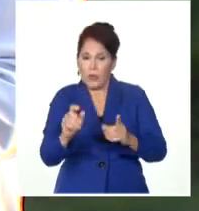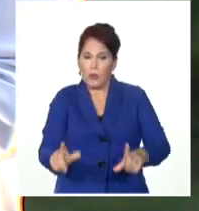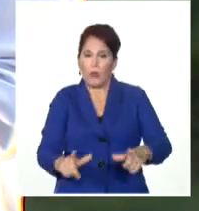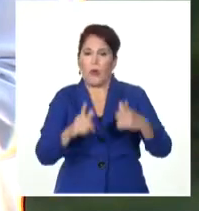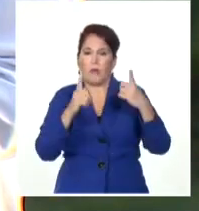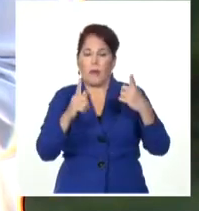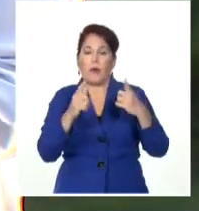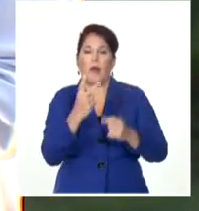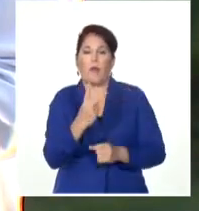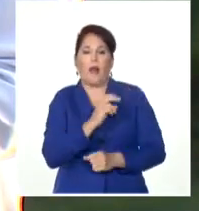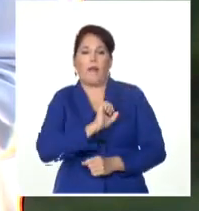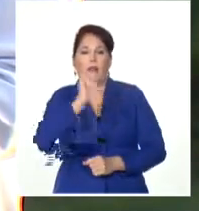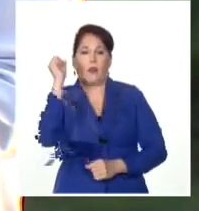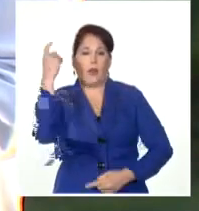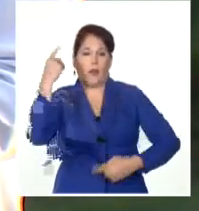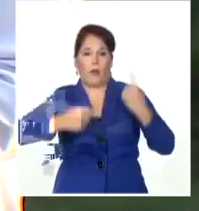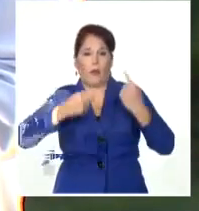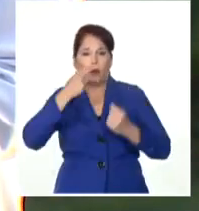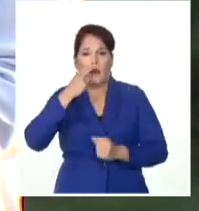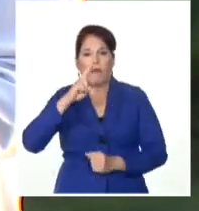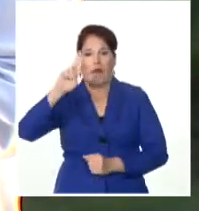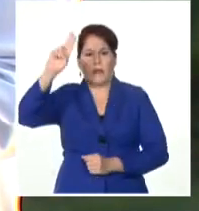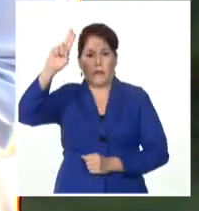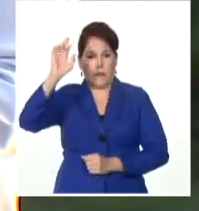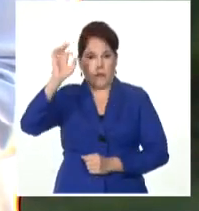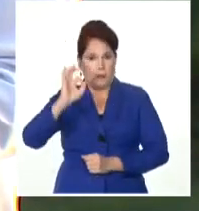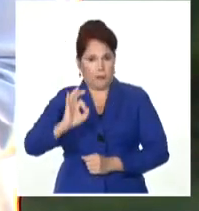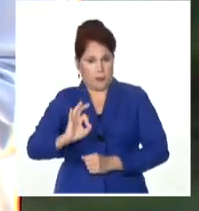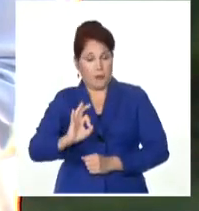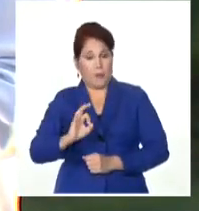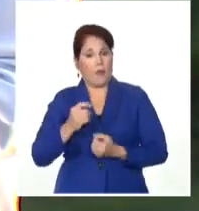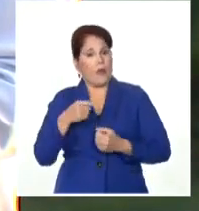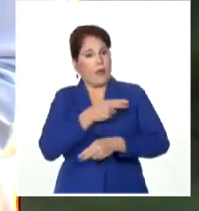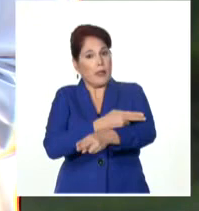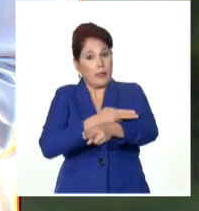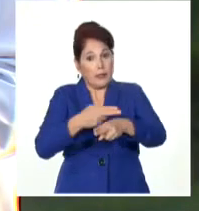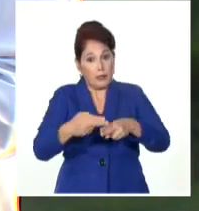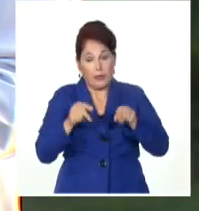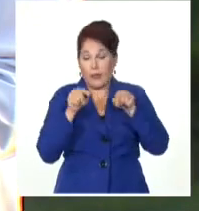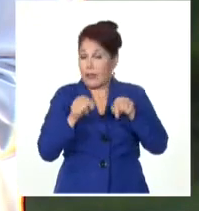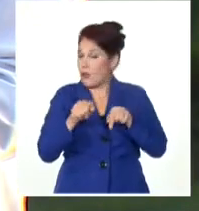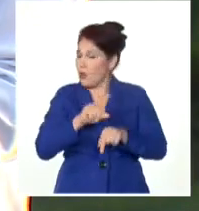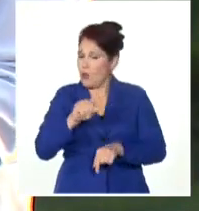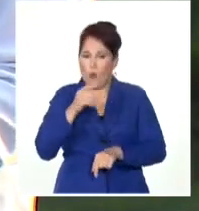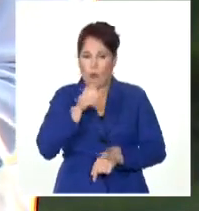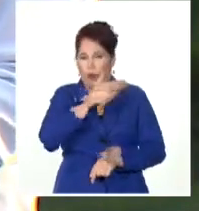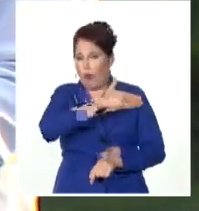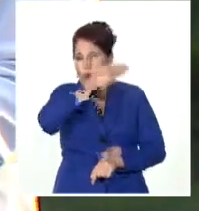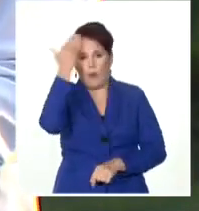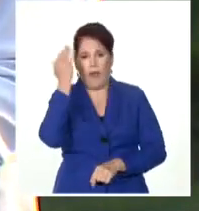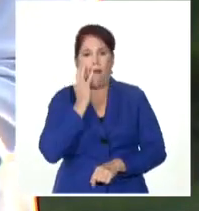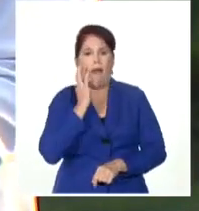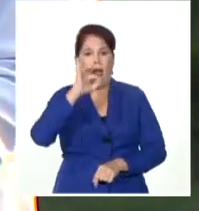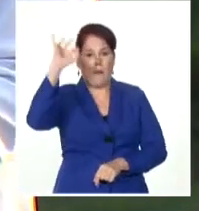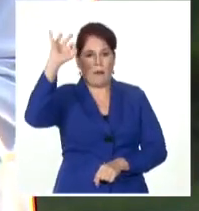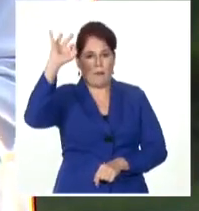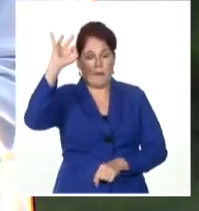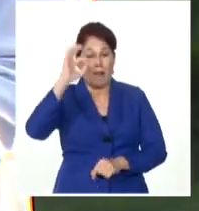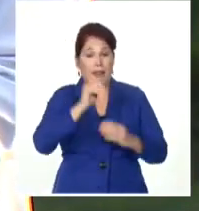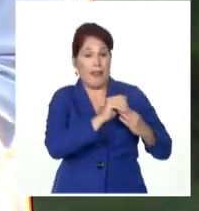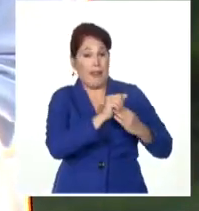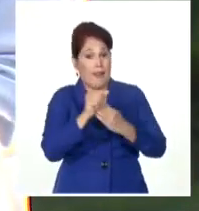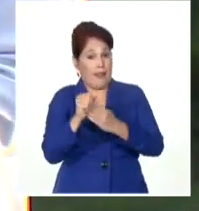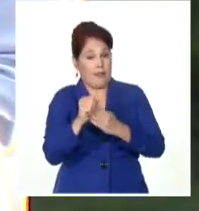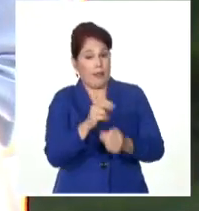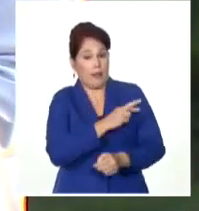conmemoramos la gran victoria contra ese flagelo de la humanidad, acontecimiento que no olvidaremos jamás. El líder de